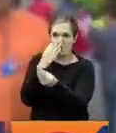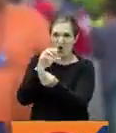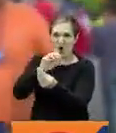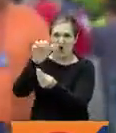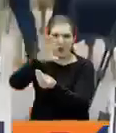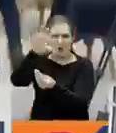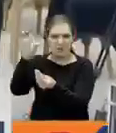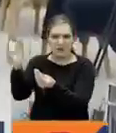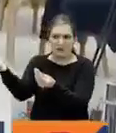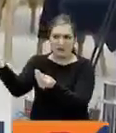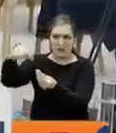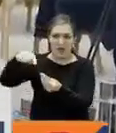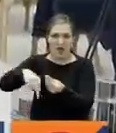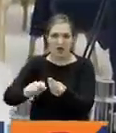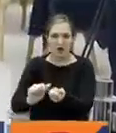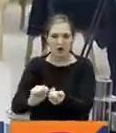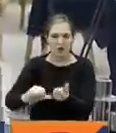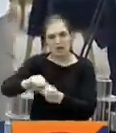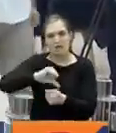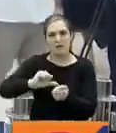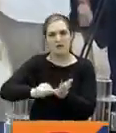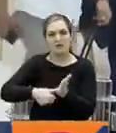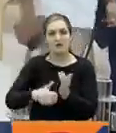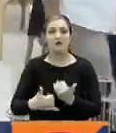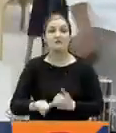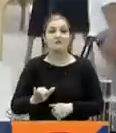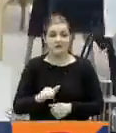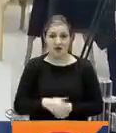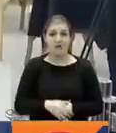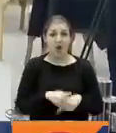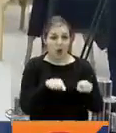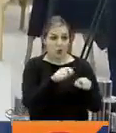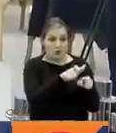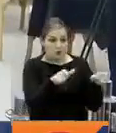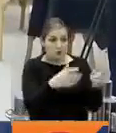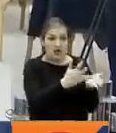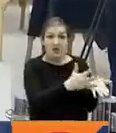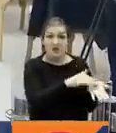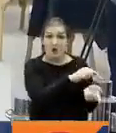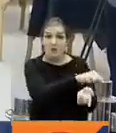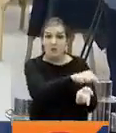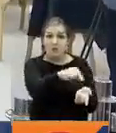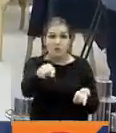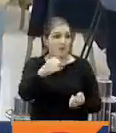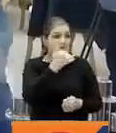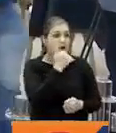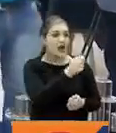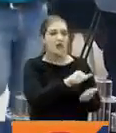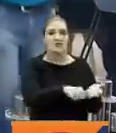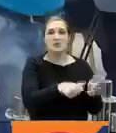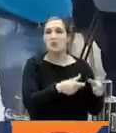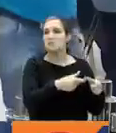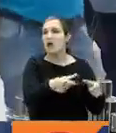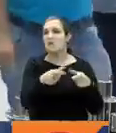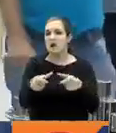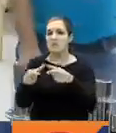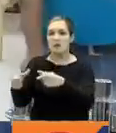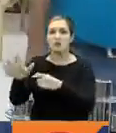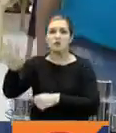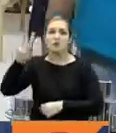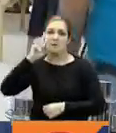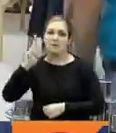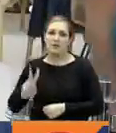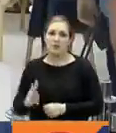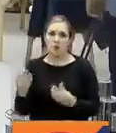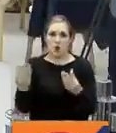país. Ya hemos capturado con la policía registradores que han cedulado bandas completas de sicarios de nacionalidad venezolana